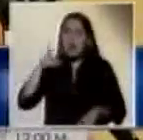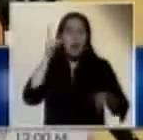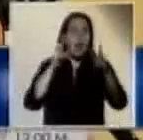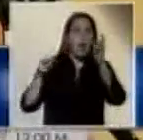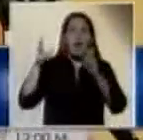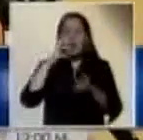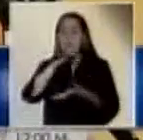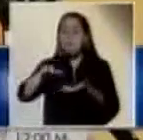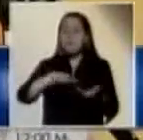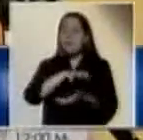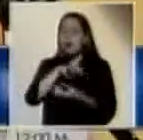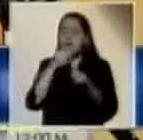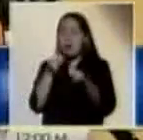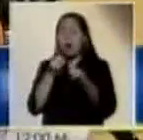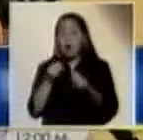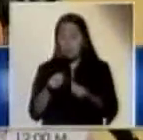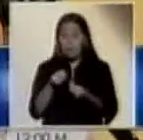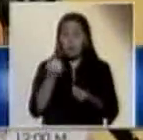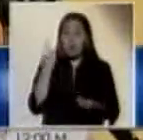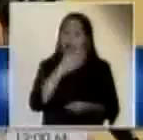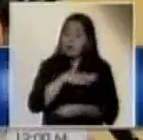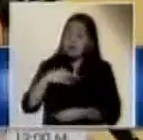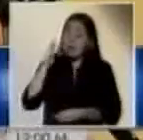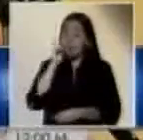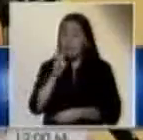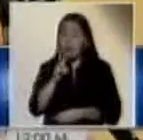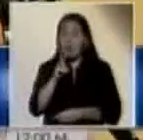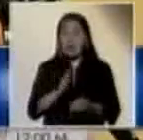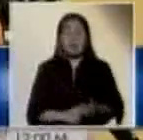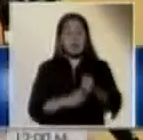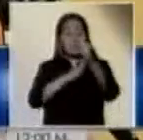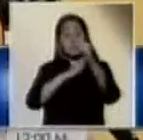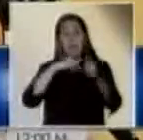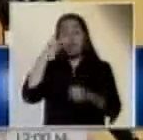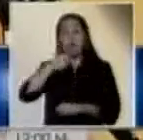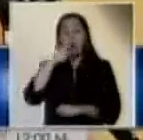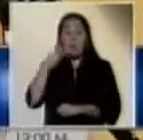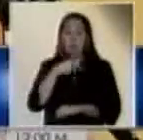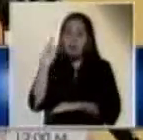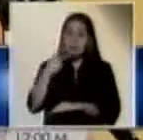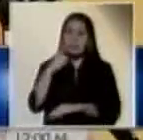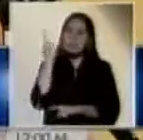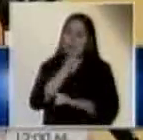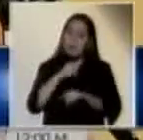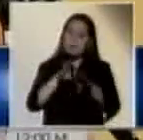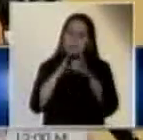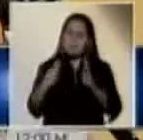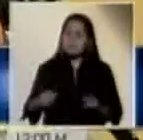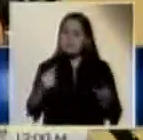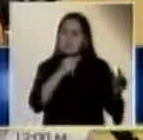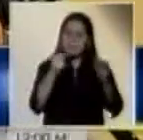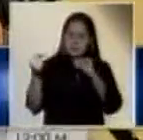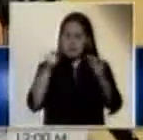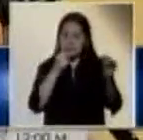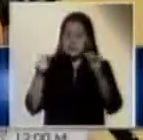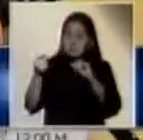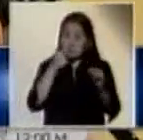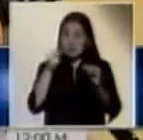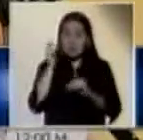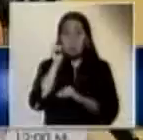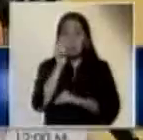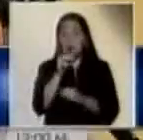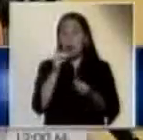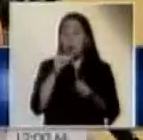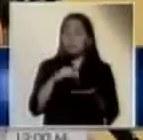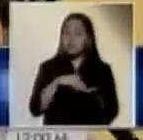sus problemas. Y la gente quisiera ver a la dirigencia política y gubernamental sentarse en una misma mesa para hablar de estas cosas y ver cómo podemos